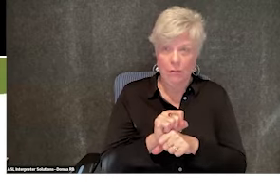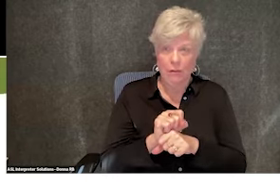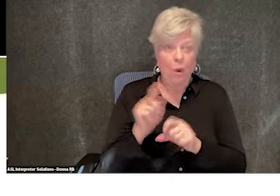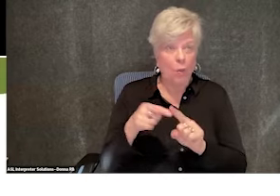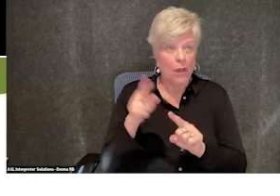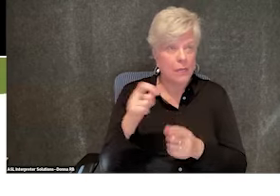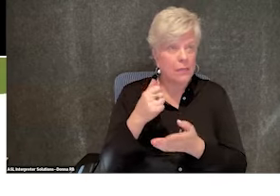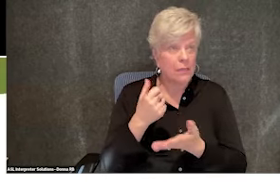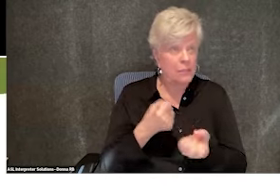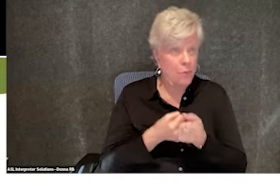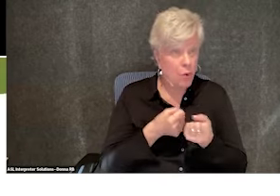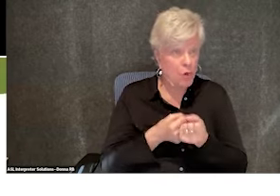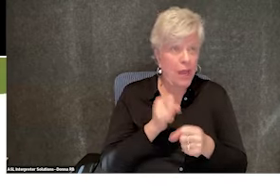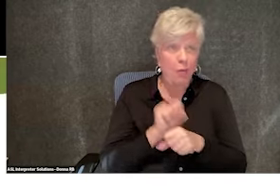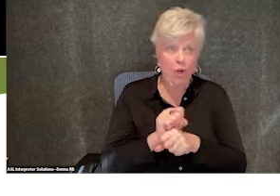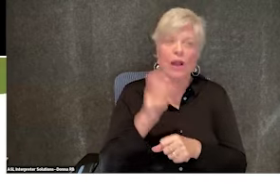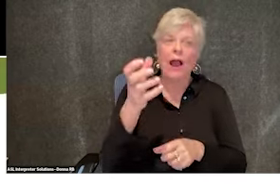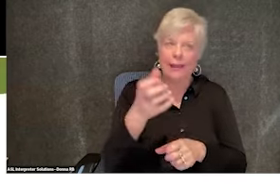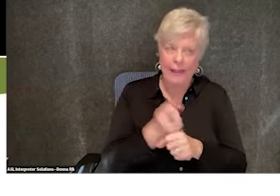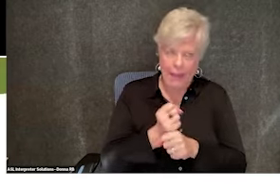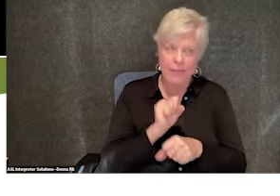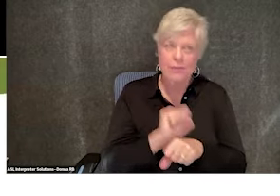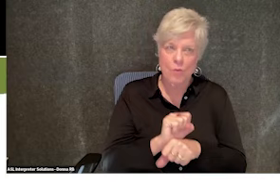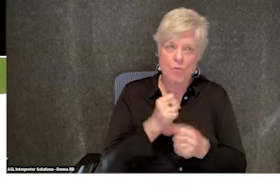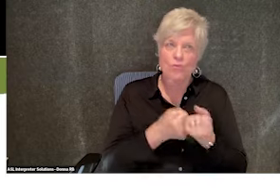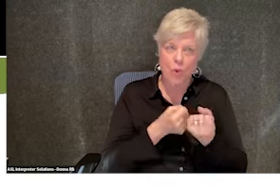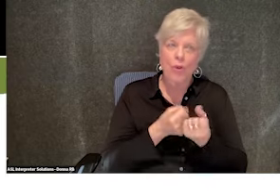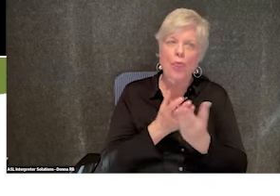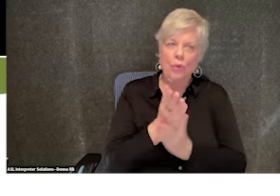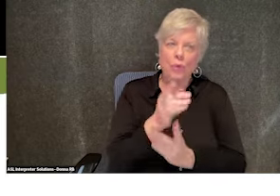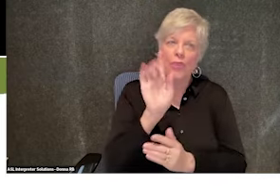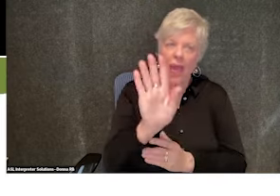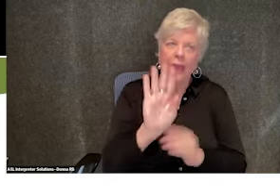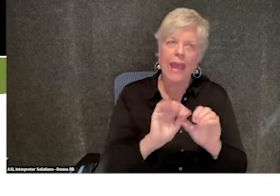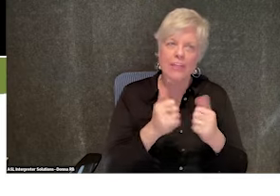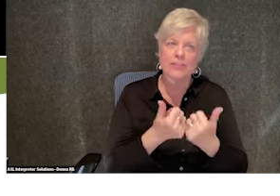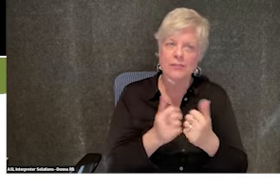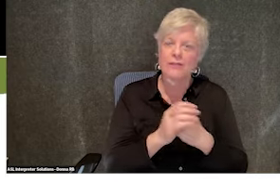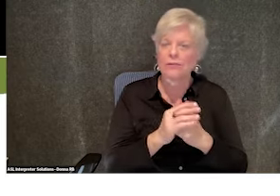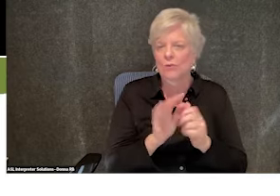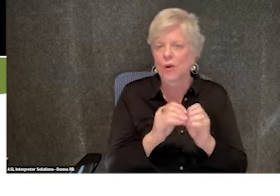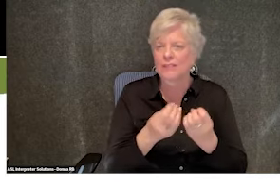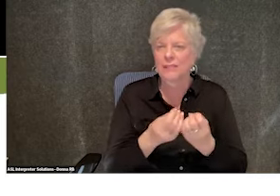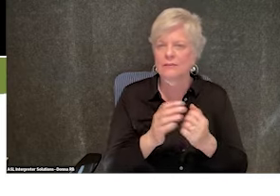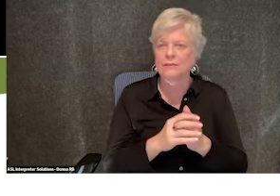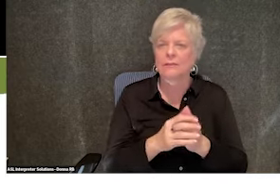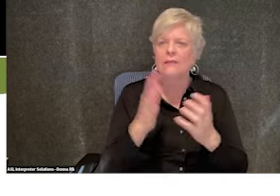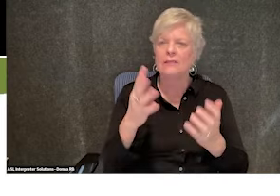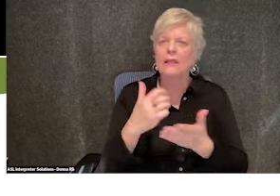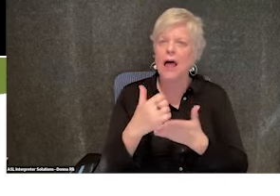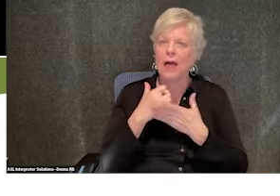yo independiente, de manera independiente, pero a la misma vez uno puede conseguir ayuda si lo necesita, si uno lo